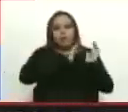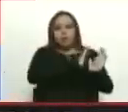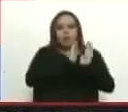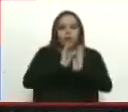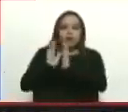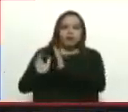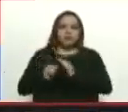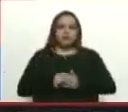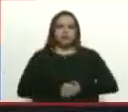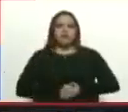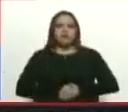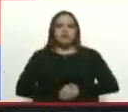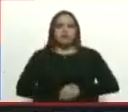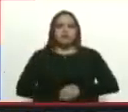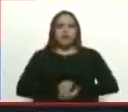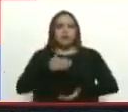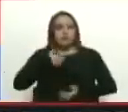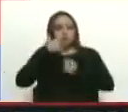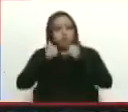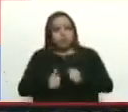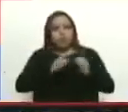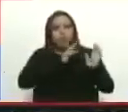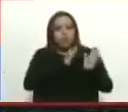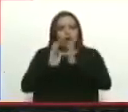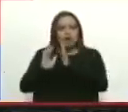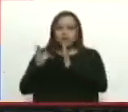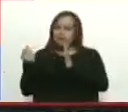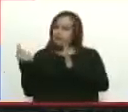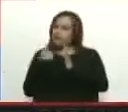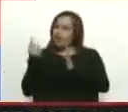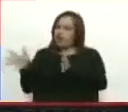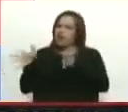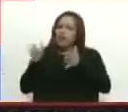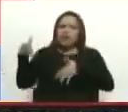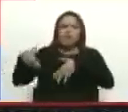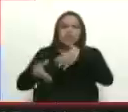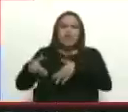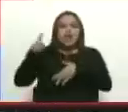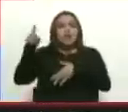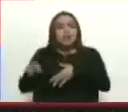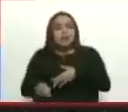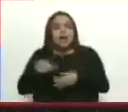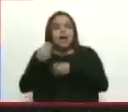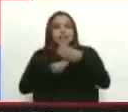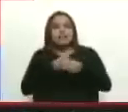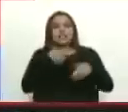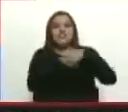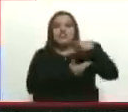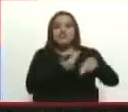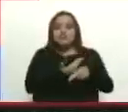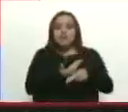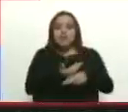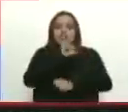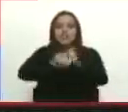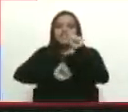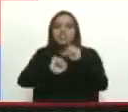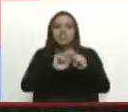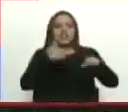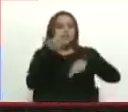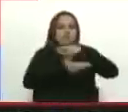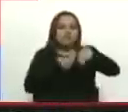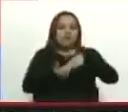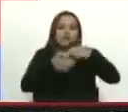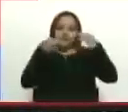organización, para la consolidación de la organización, no solo para ganar elecciones, sino bueno, para hacer una revolución, para defender una revolución.